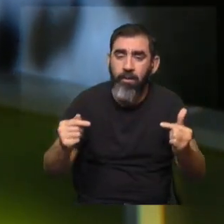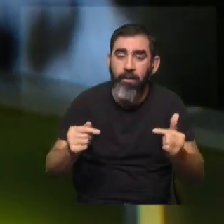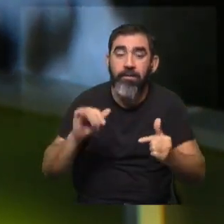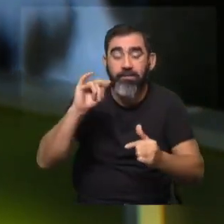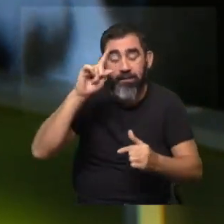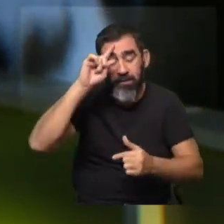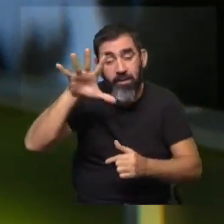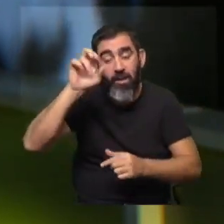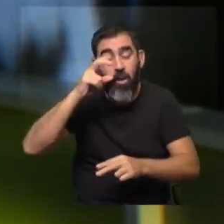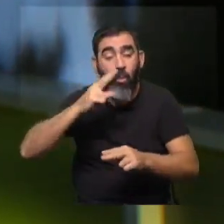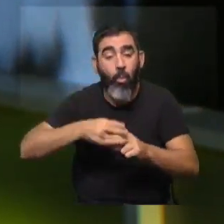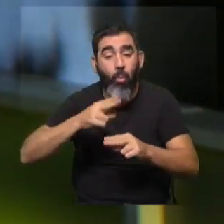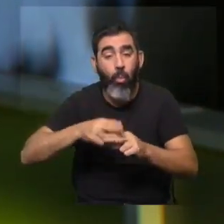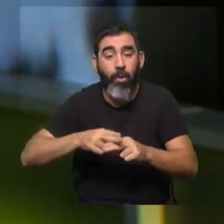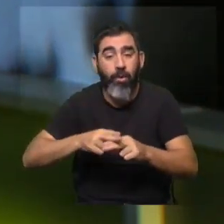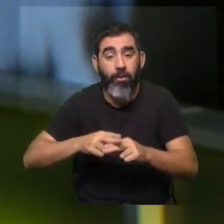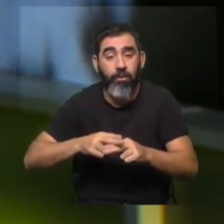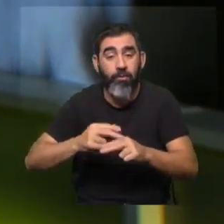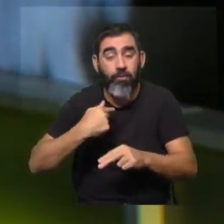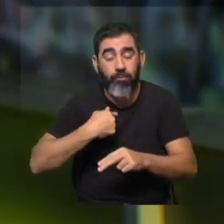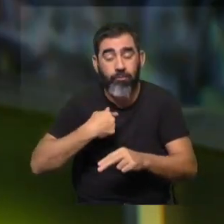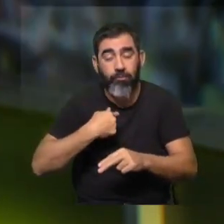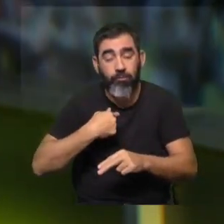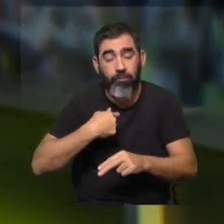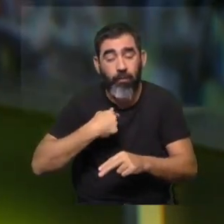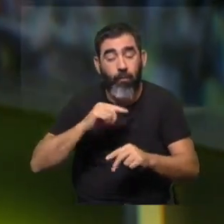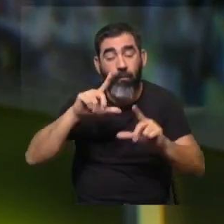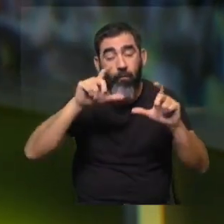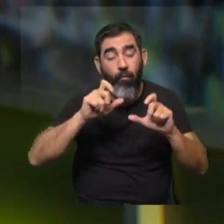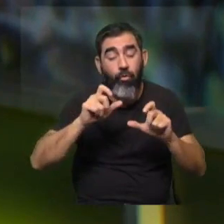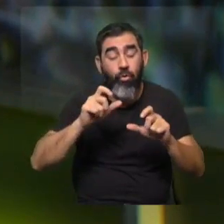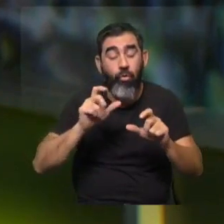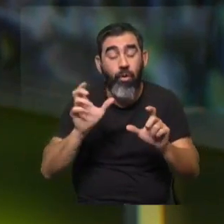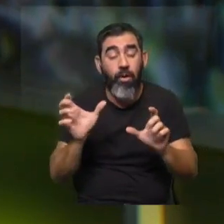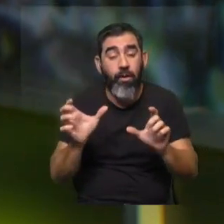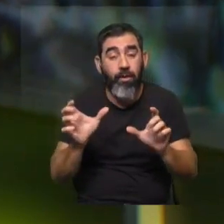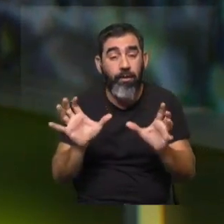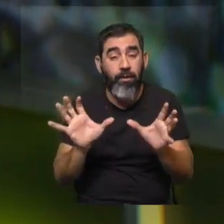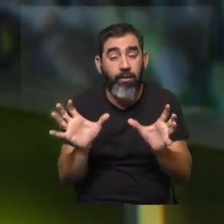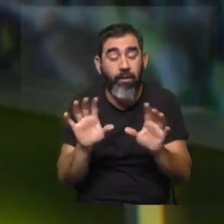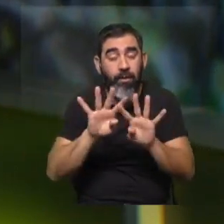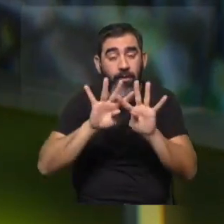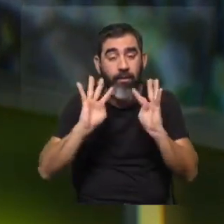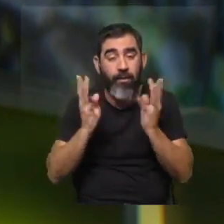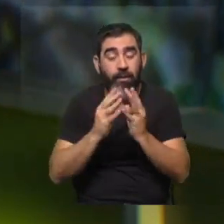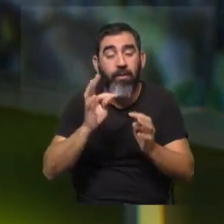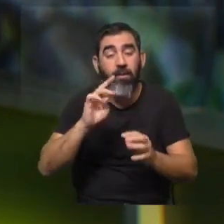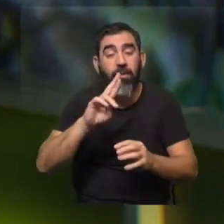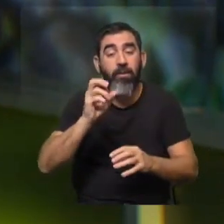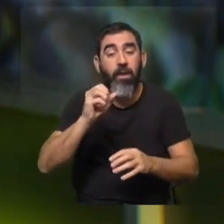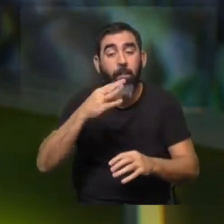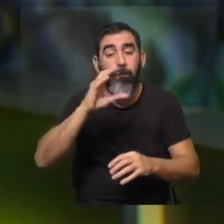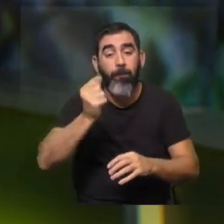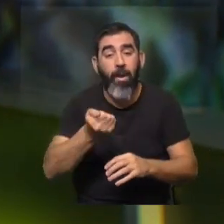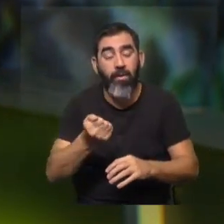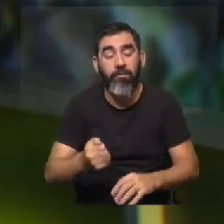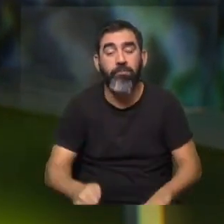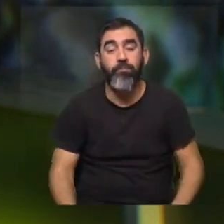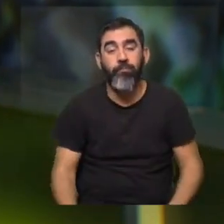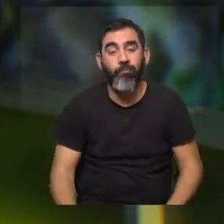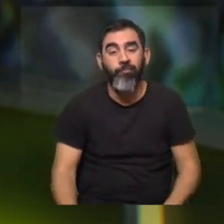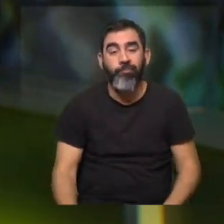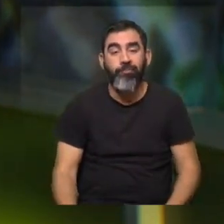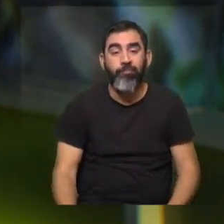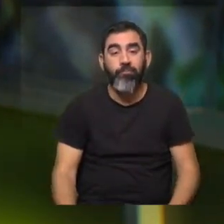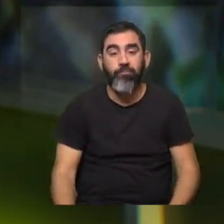se acuerdan los nombres. Primero empiezo yo con la gente de Fototrampeo, que bueno, Sí. tienen todo un rol en esto y nos proveyeron muchísimo de los videos que vimos,